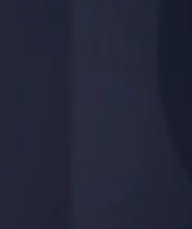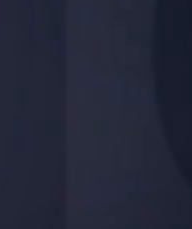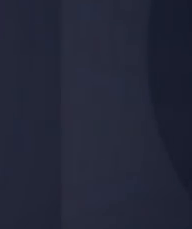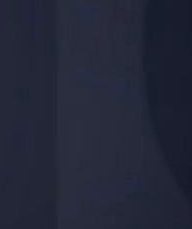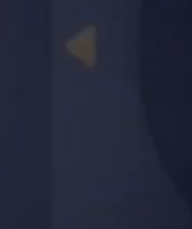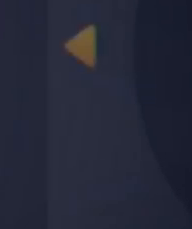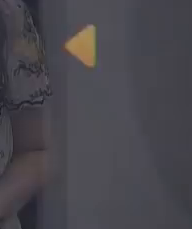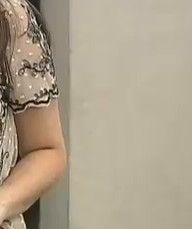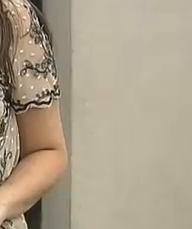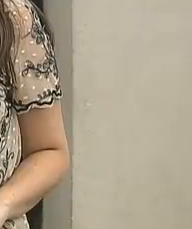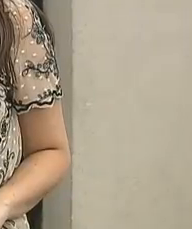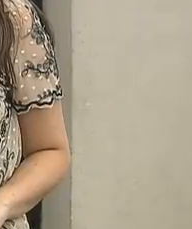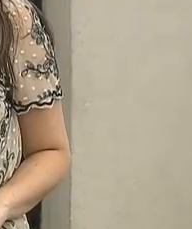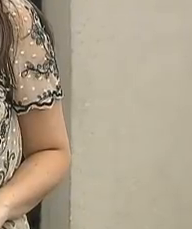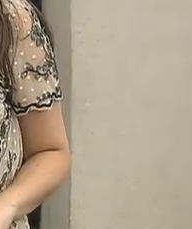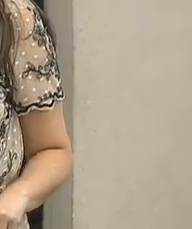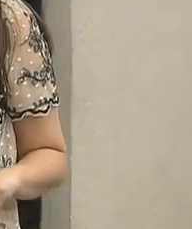Muy bien.